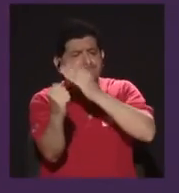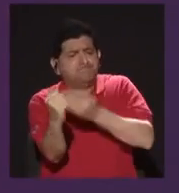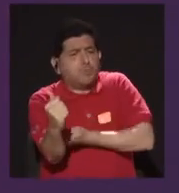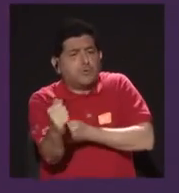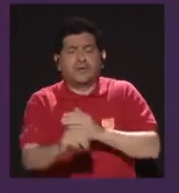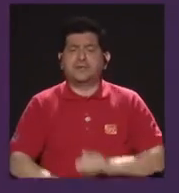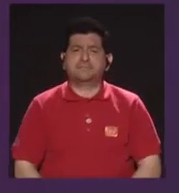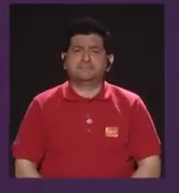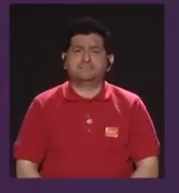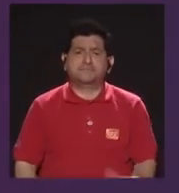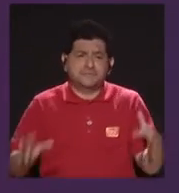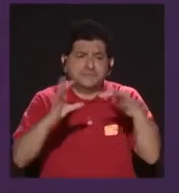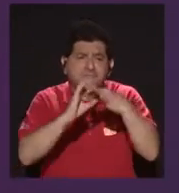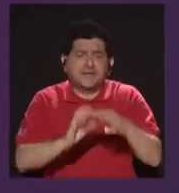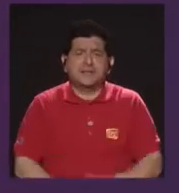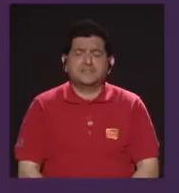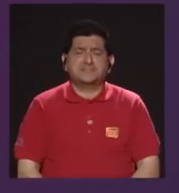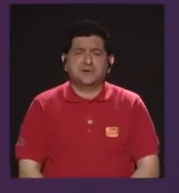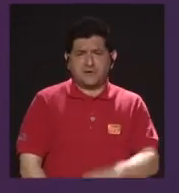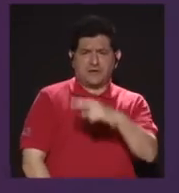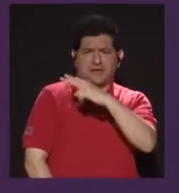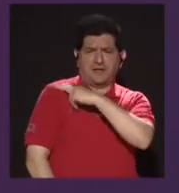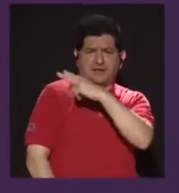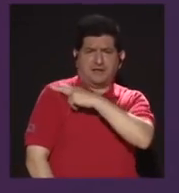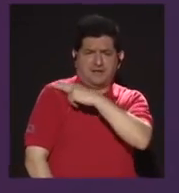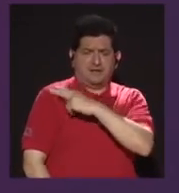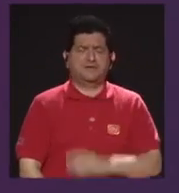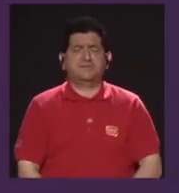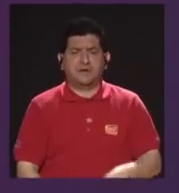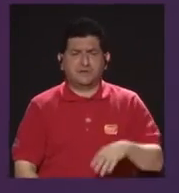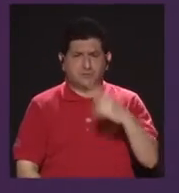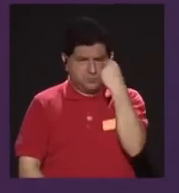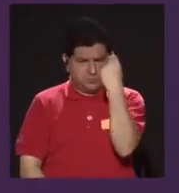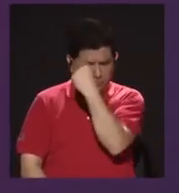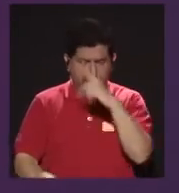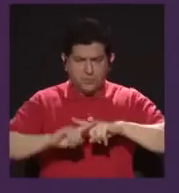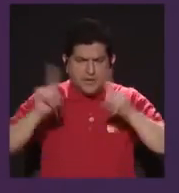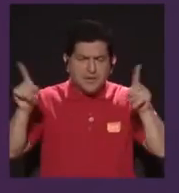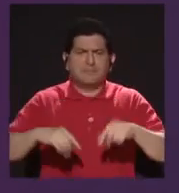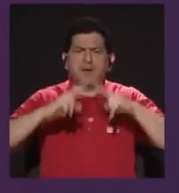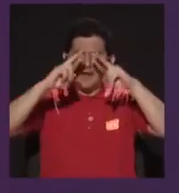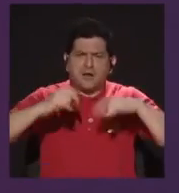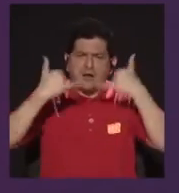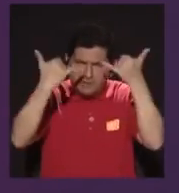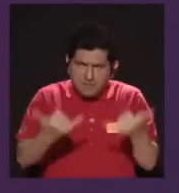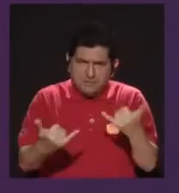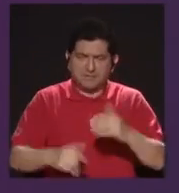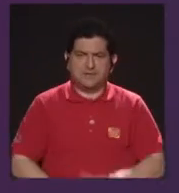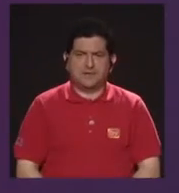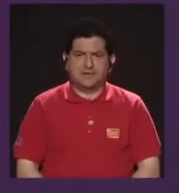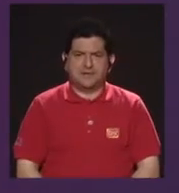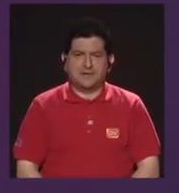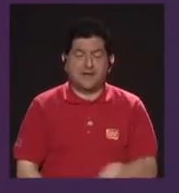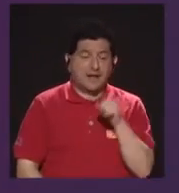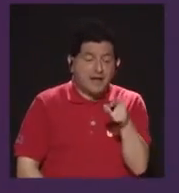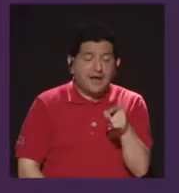sobre la jerarquía católica sin embargo éste se ha analizado de que la iglesia católica puede